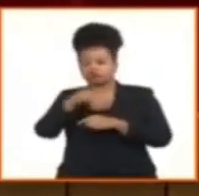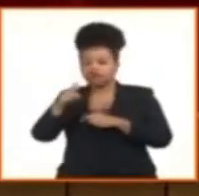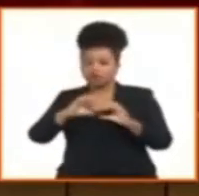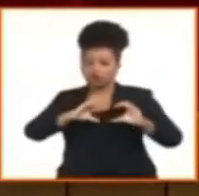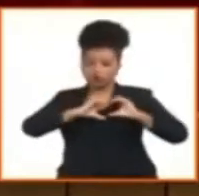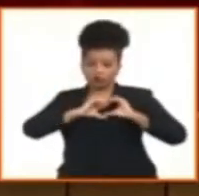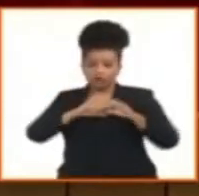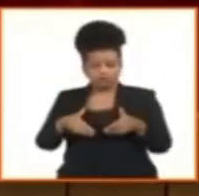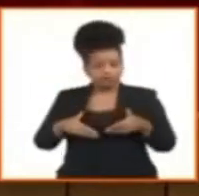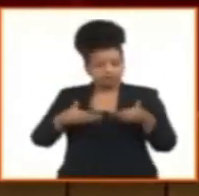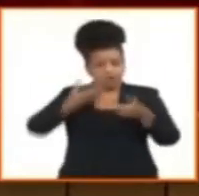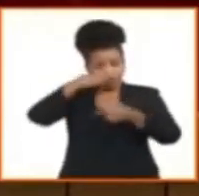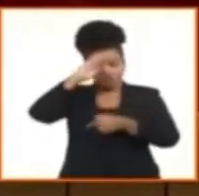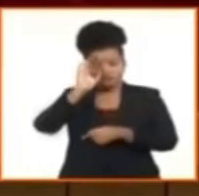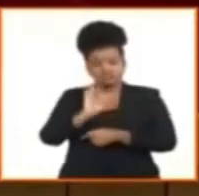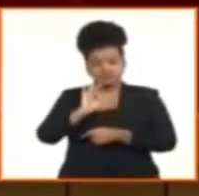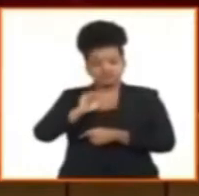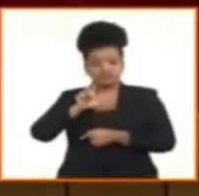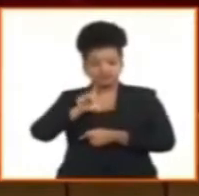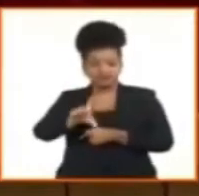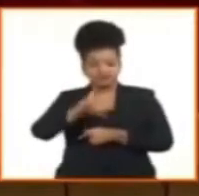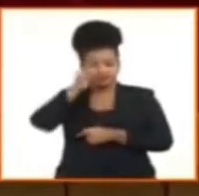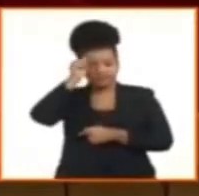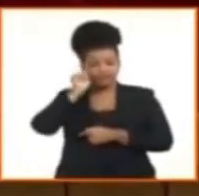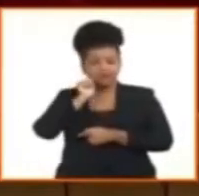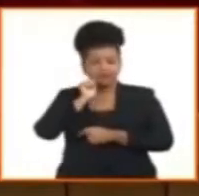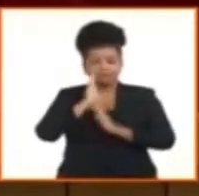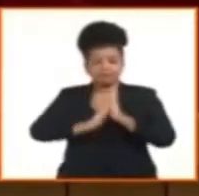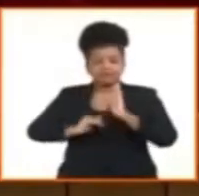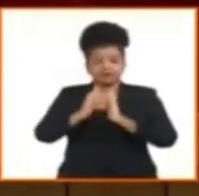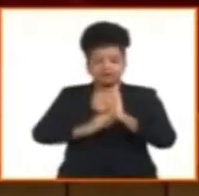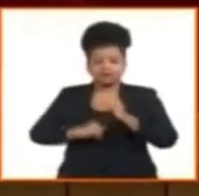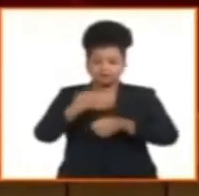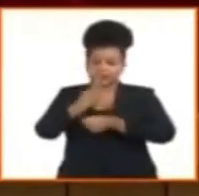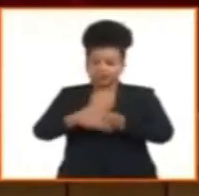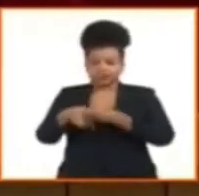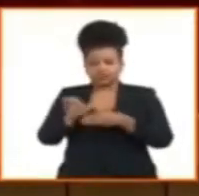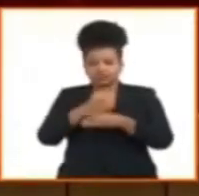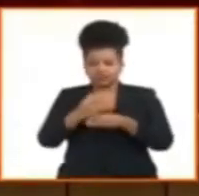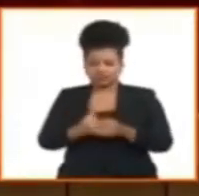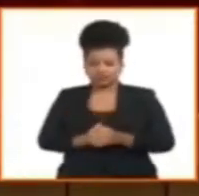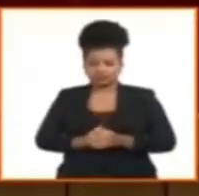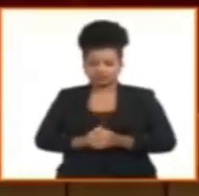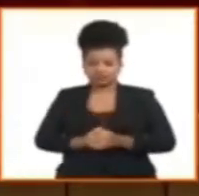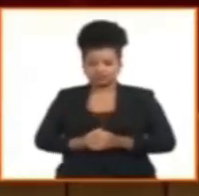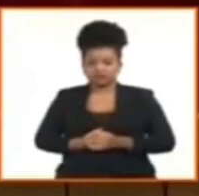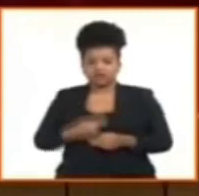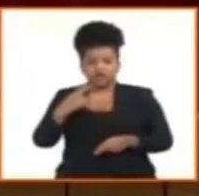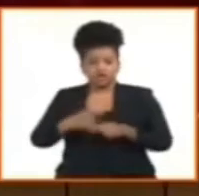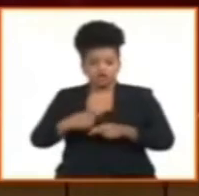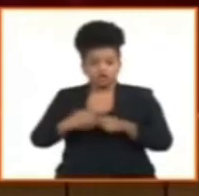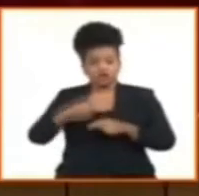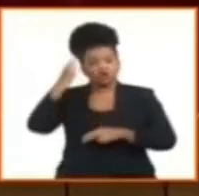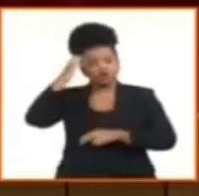últimos fines de semana de cada mes en prácticamente todos los continentes. En nombre del gobierno y del pueblo cubano,